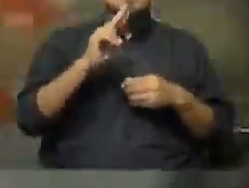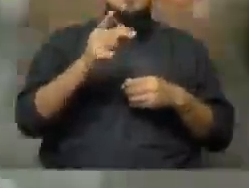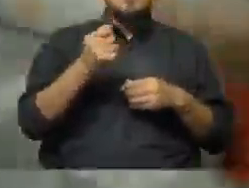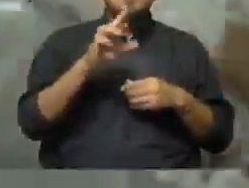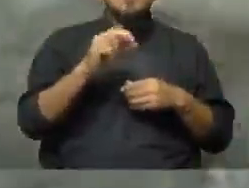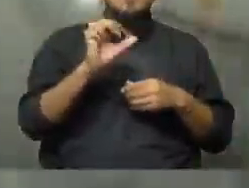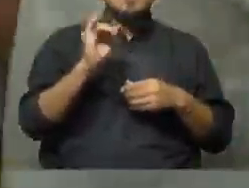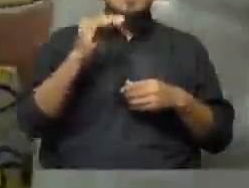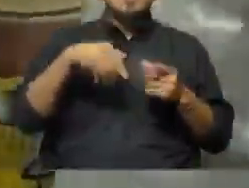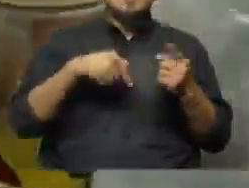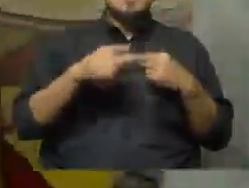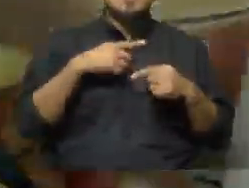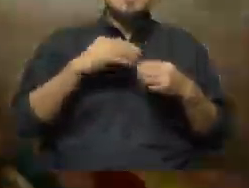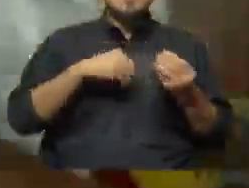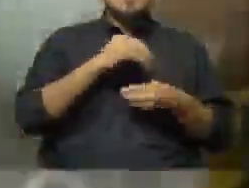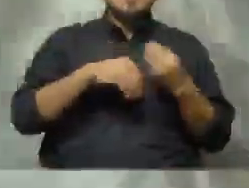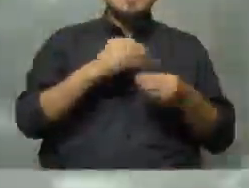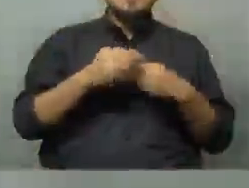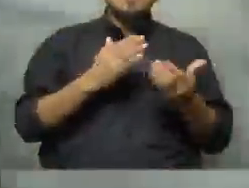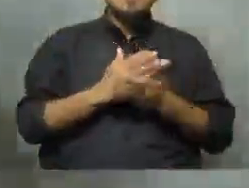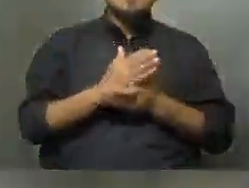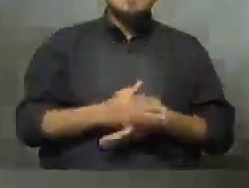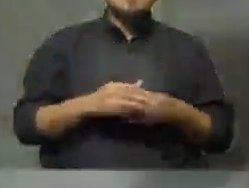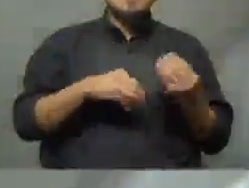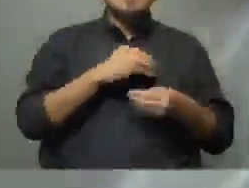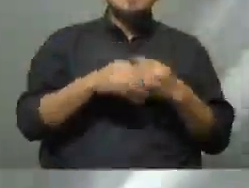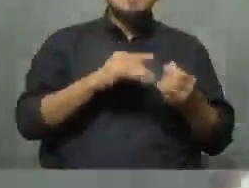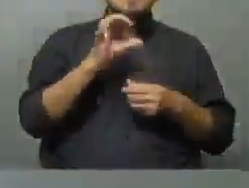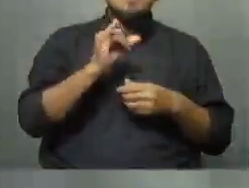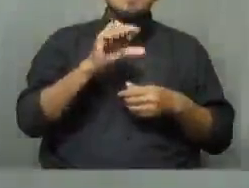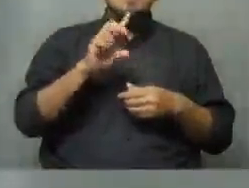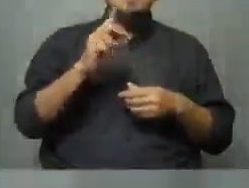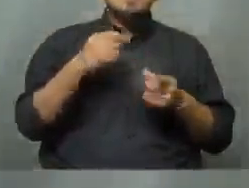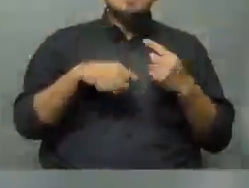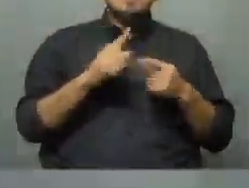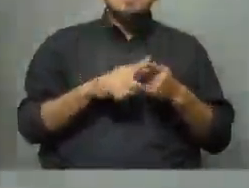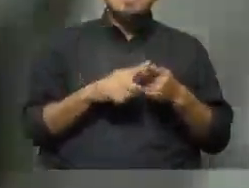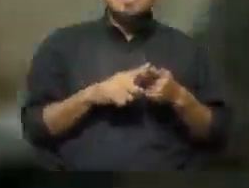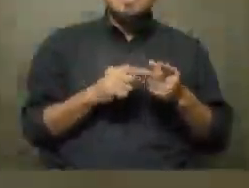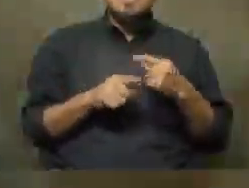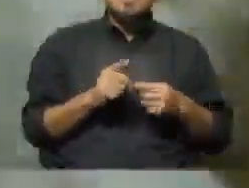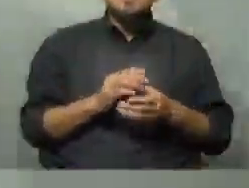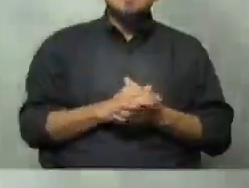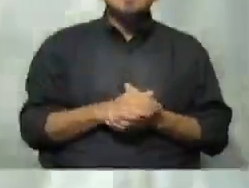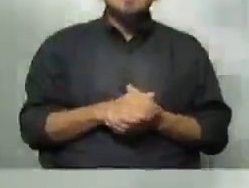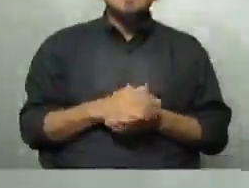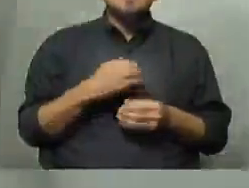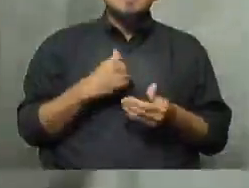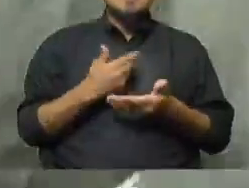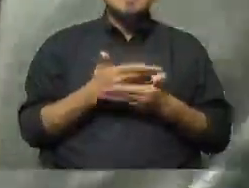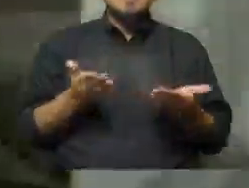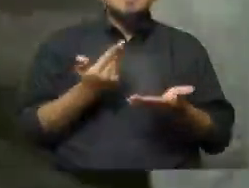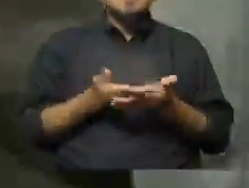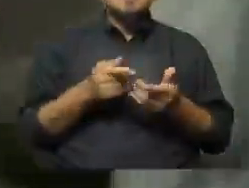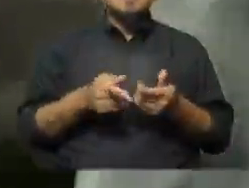siempre. Es un legado familiar que tenemos, tradición de la familia Silva, y acá estamos para presentarles nuestra propuesta para este